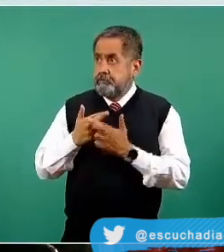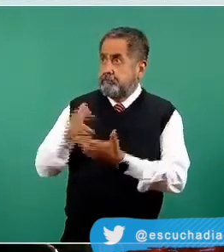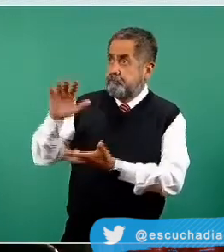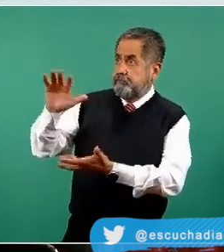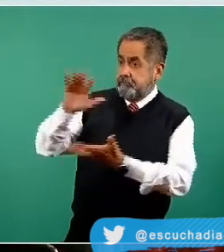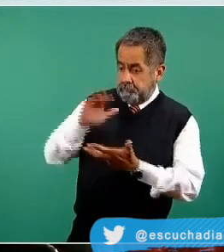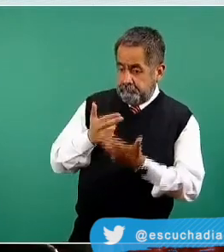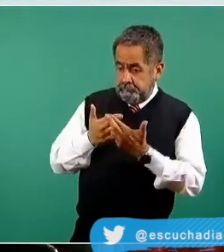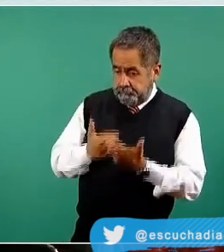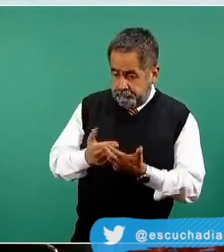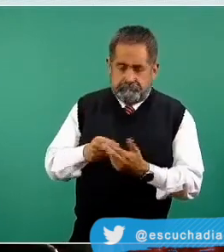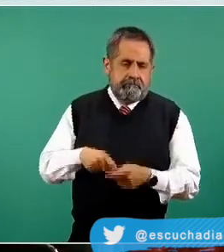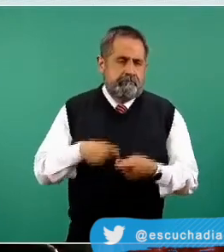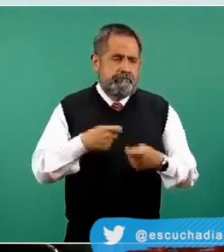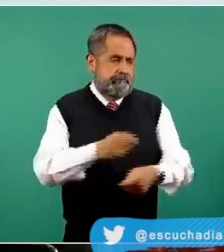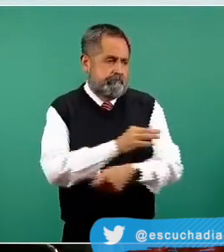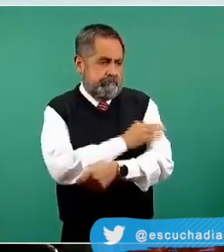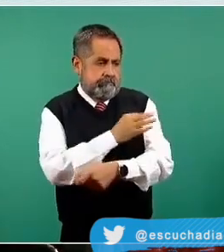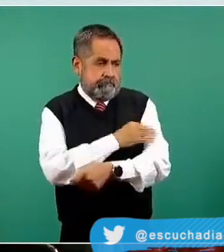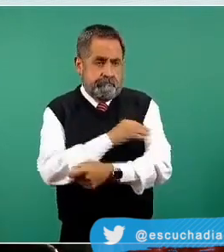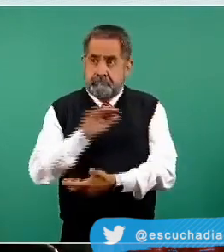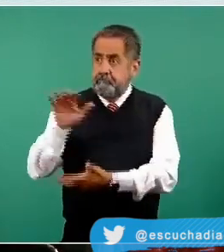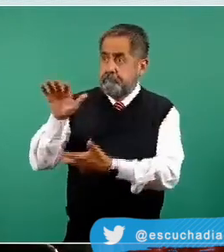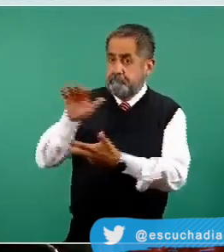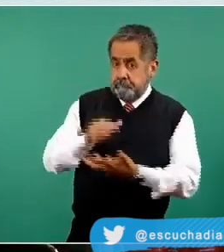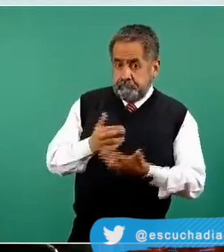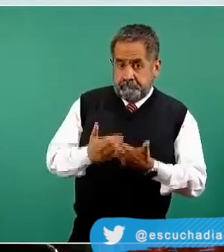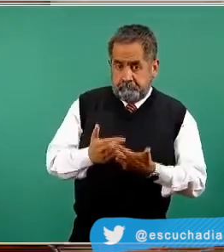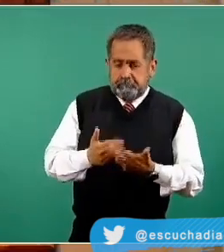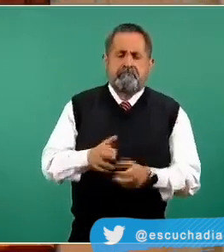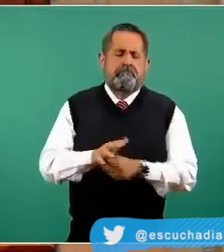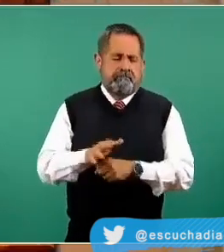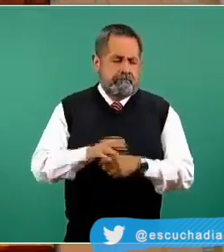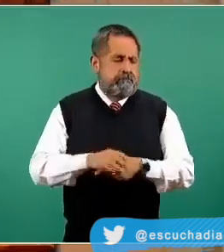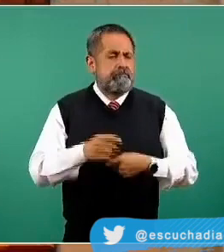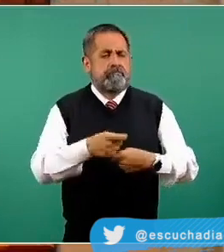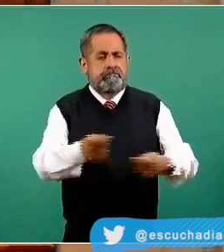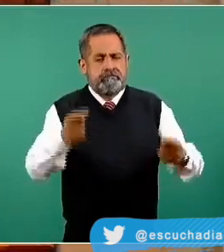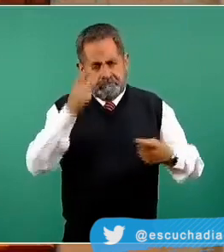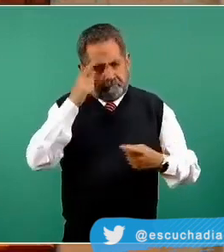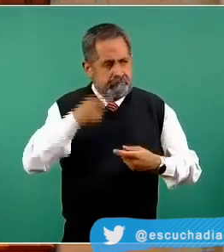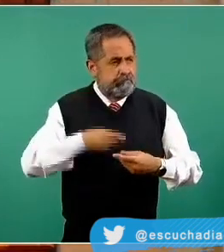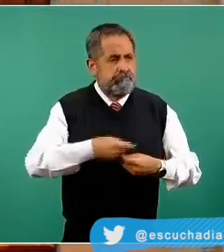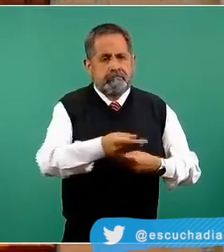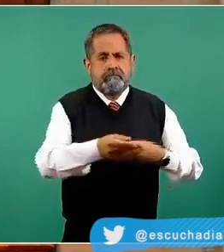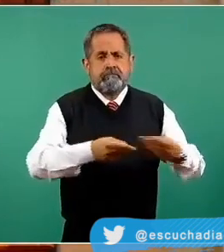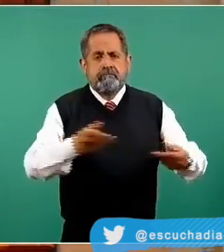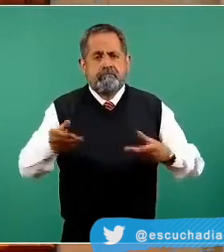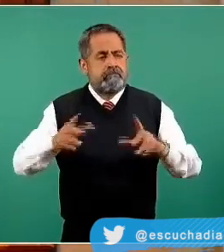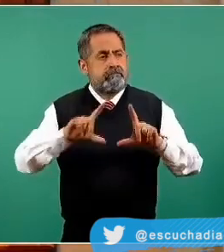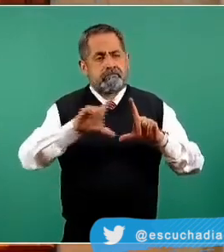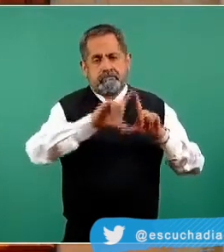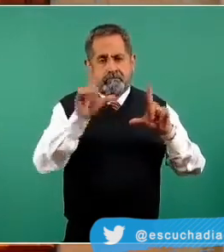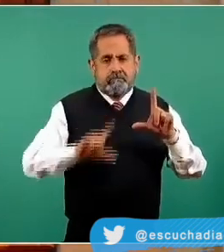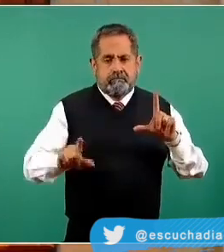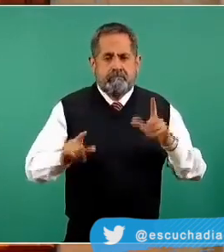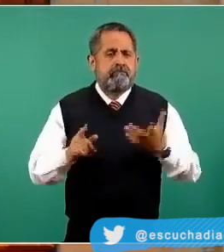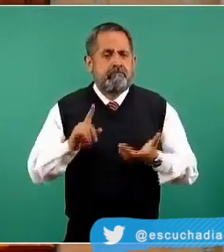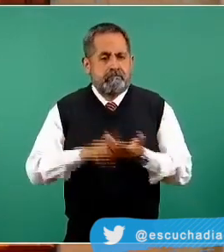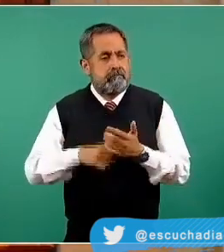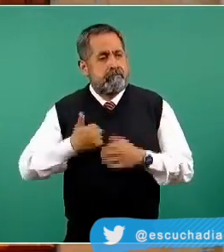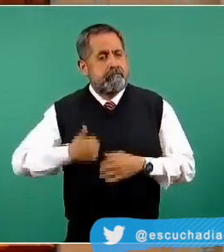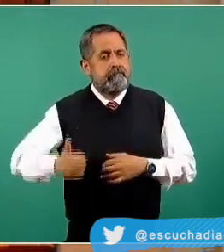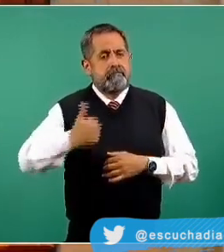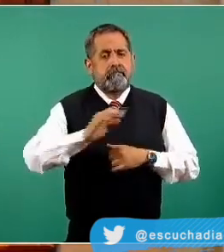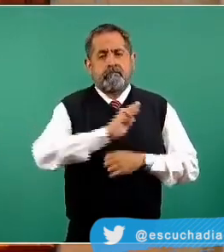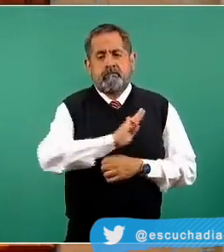de vacunas, es decir, la posibilidad de tener suficiente cantidad de vacuna, no solamente para distribuirse a nivel nacional, sino que en cada uno de los